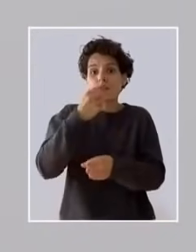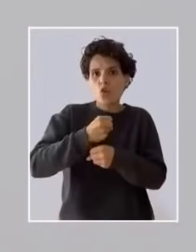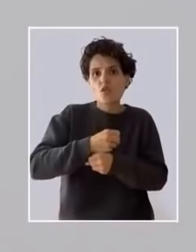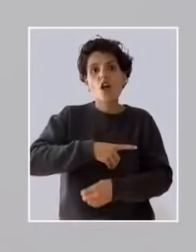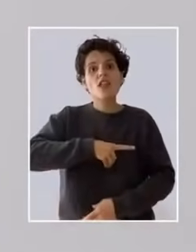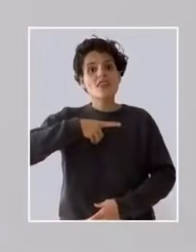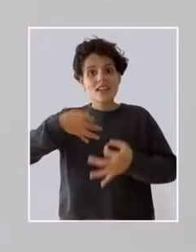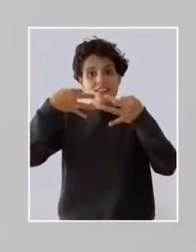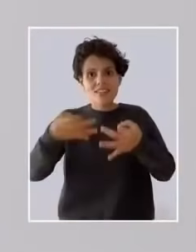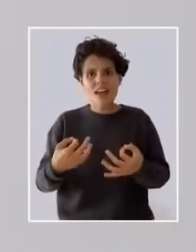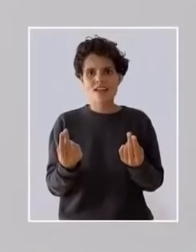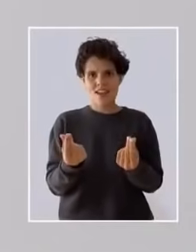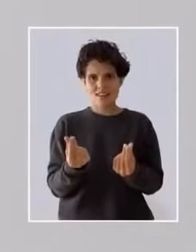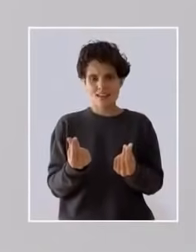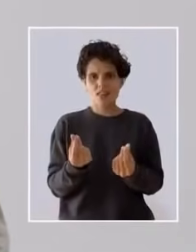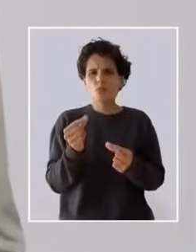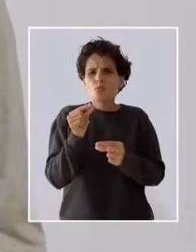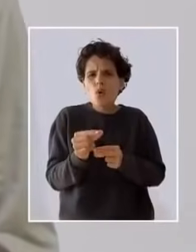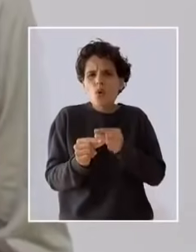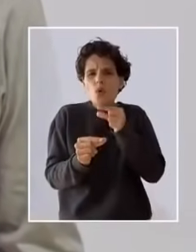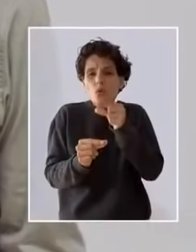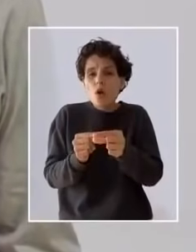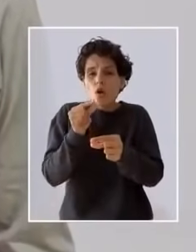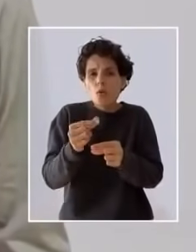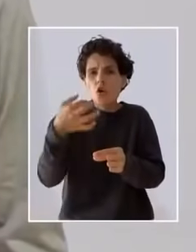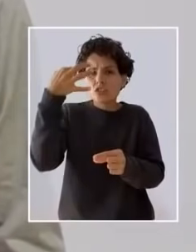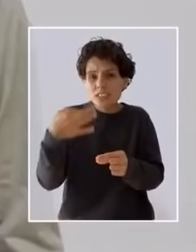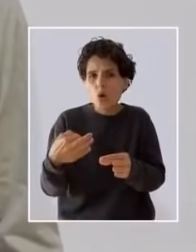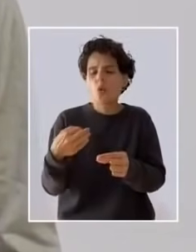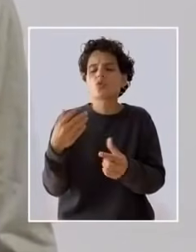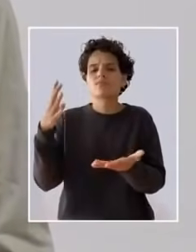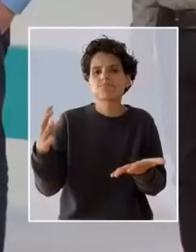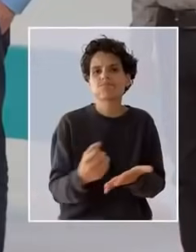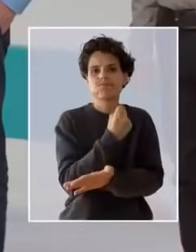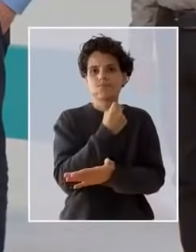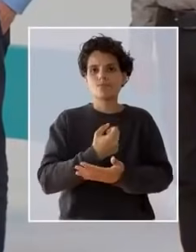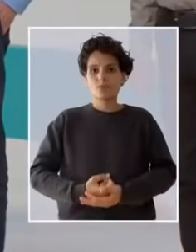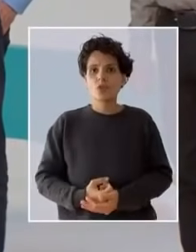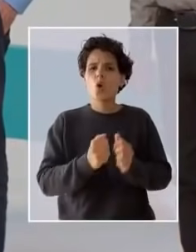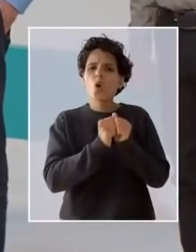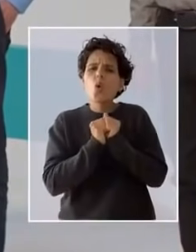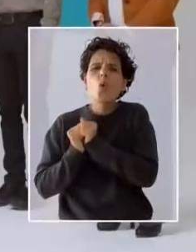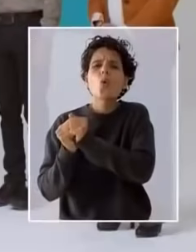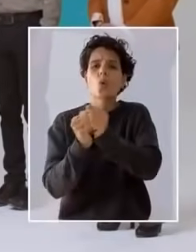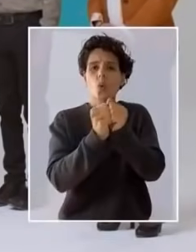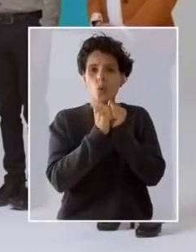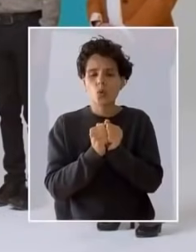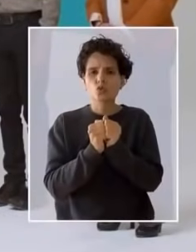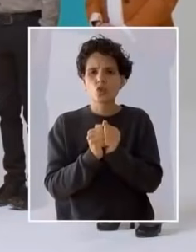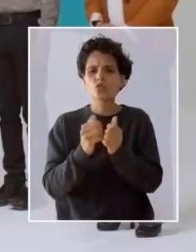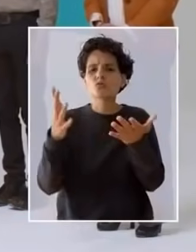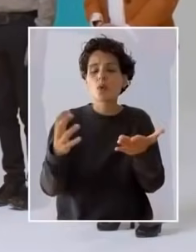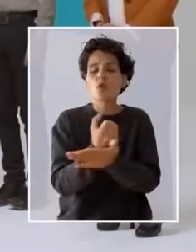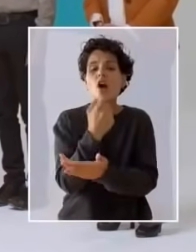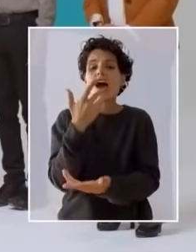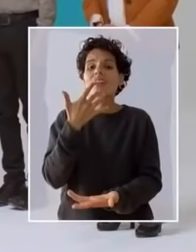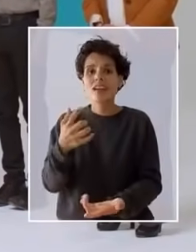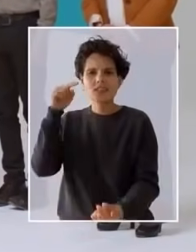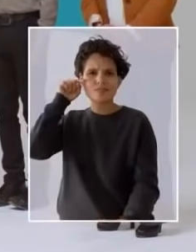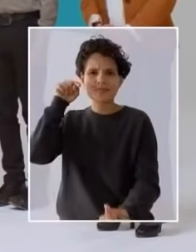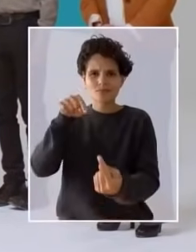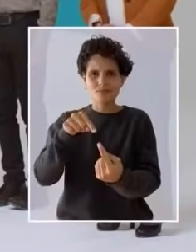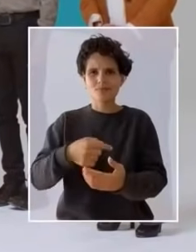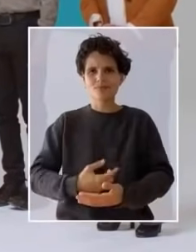calidad. Paso a paso, pero decididamente podemos lograr. Juntos y juntas, vamos a construir puentes